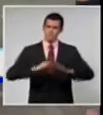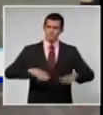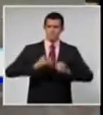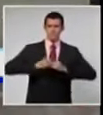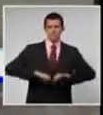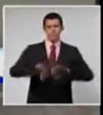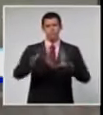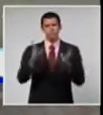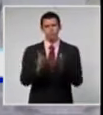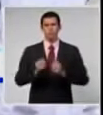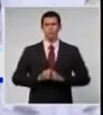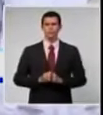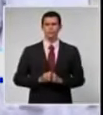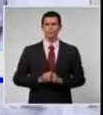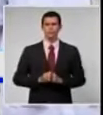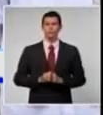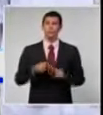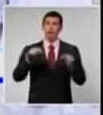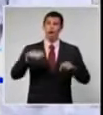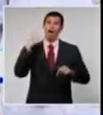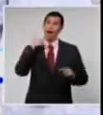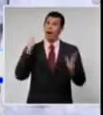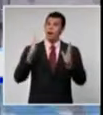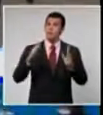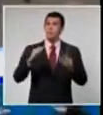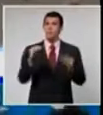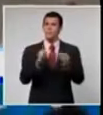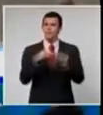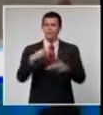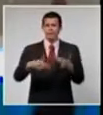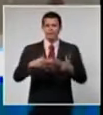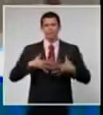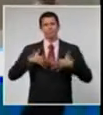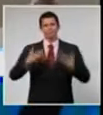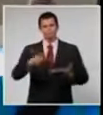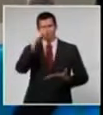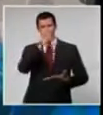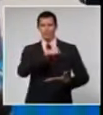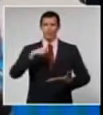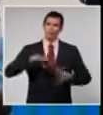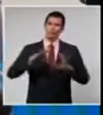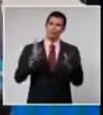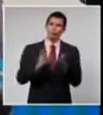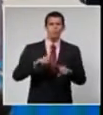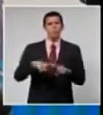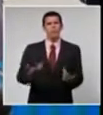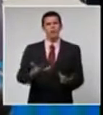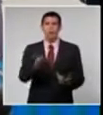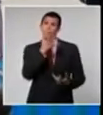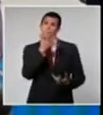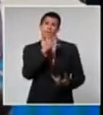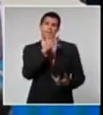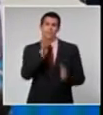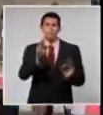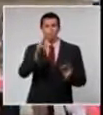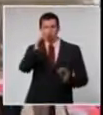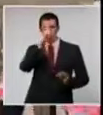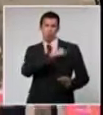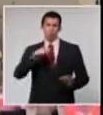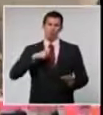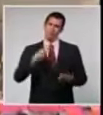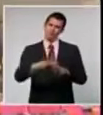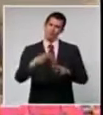año la conmemoración por ser los héroes en la batalla contra la actual pandemia. En París se registraron manifestaciones contra el gobierno de Emmanuel